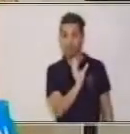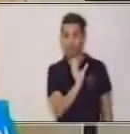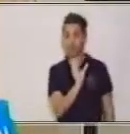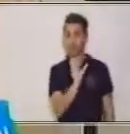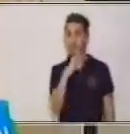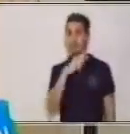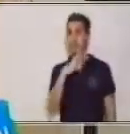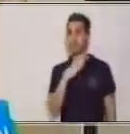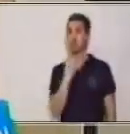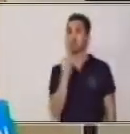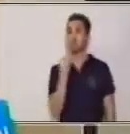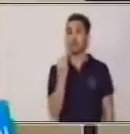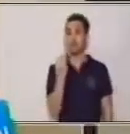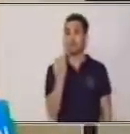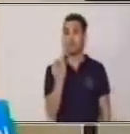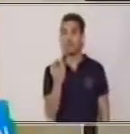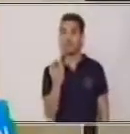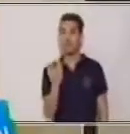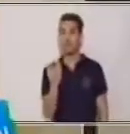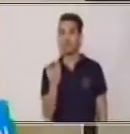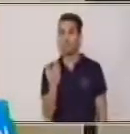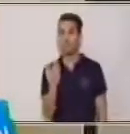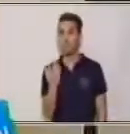es un número